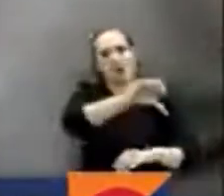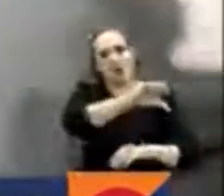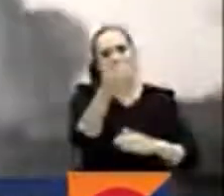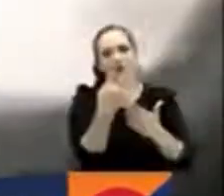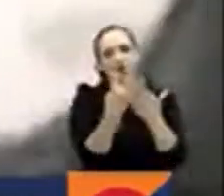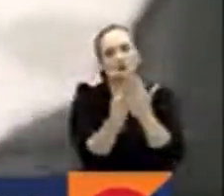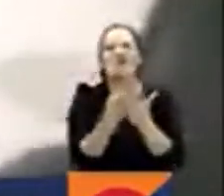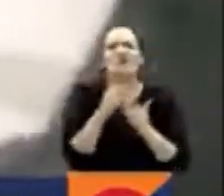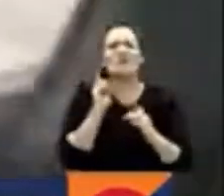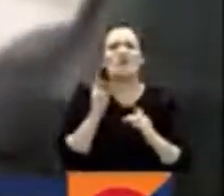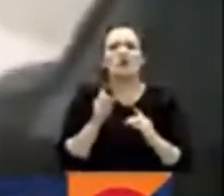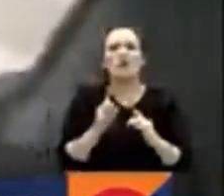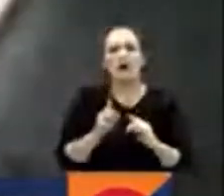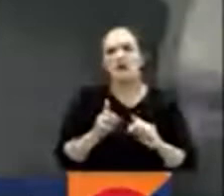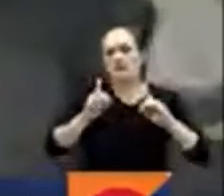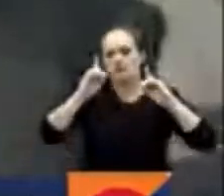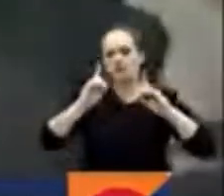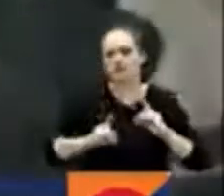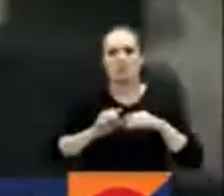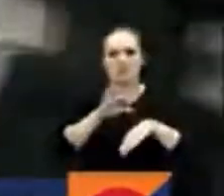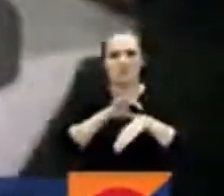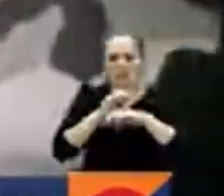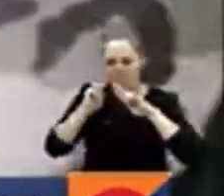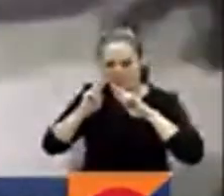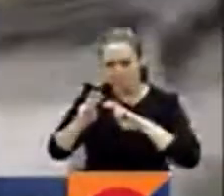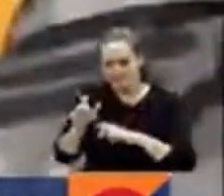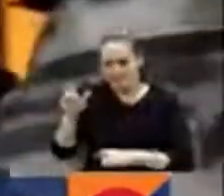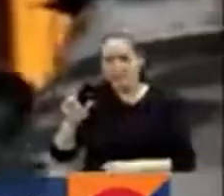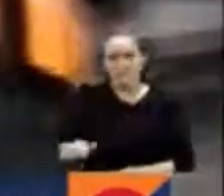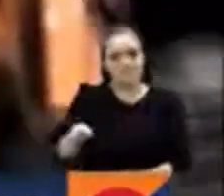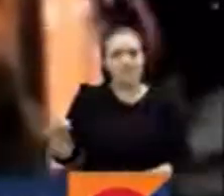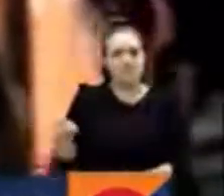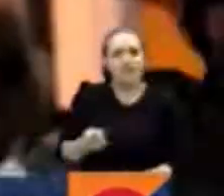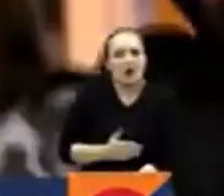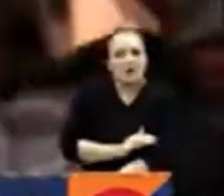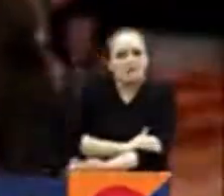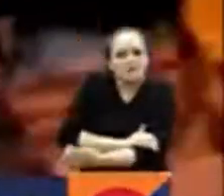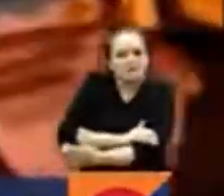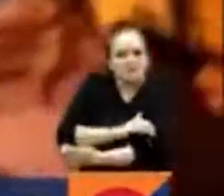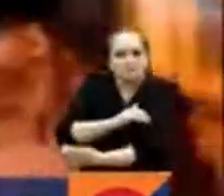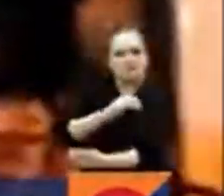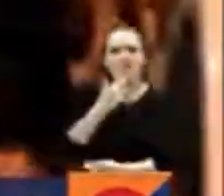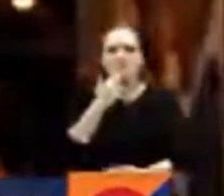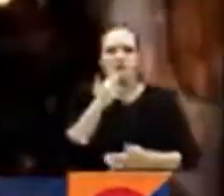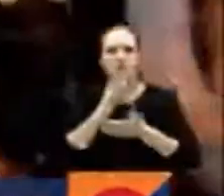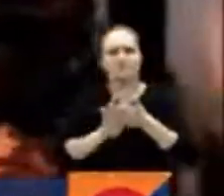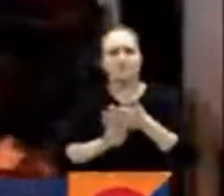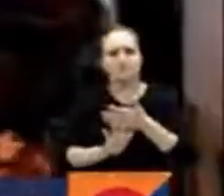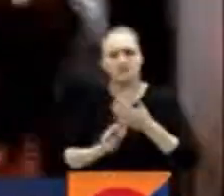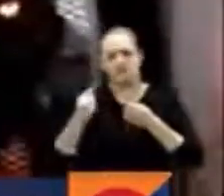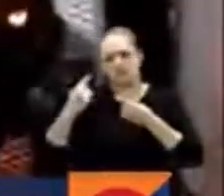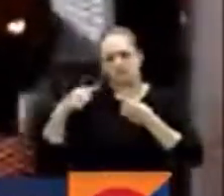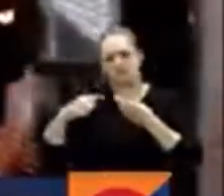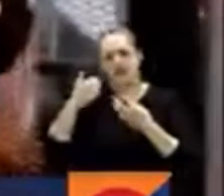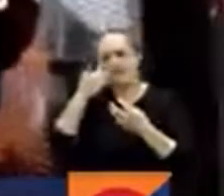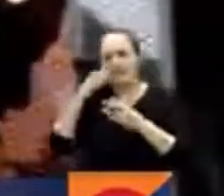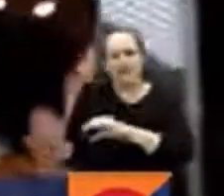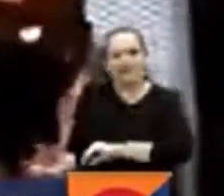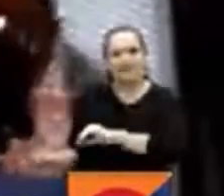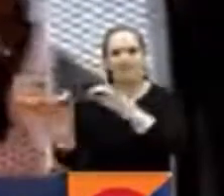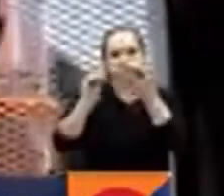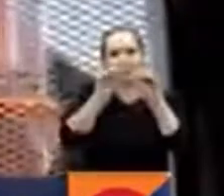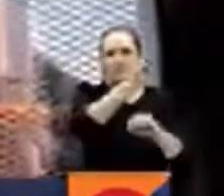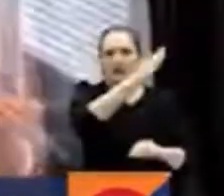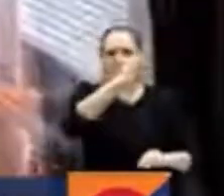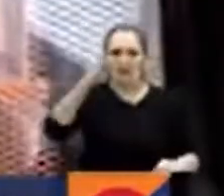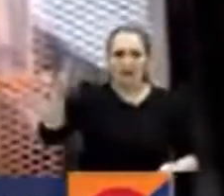de un dictamen médico legal en el que dice que Matos sufre de hipertensión y diabetes, entre otras enfermedades. Según su